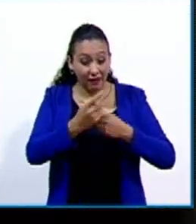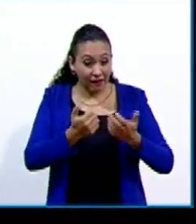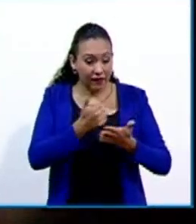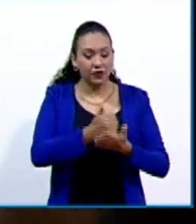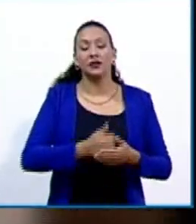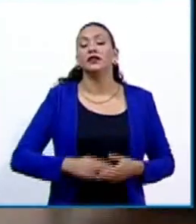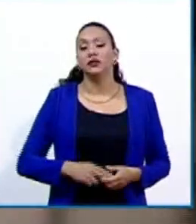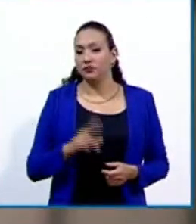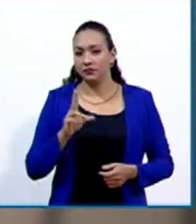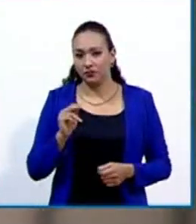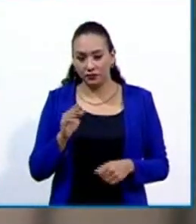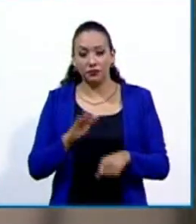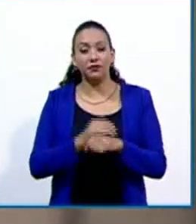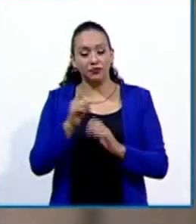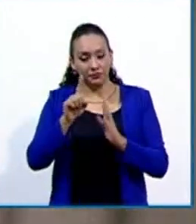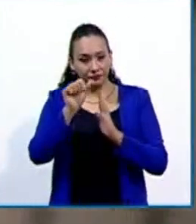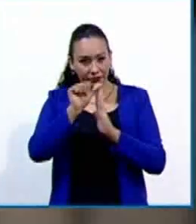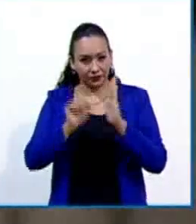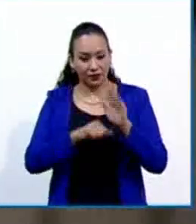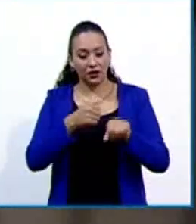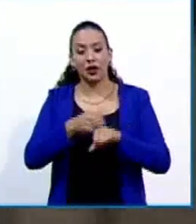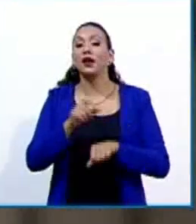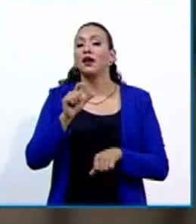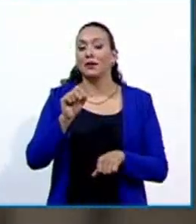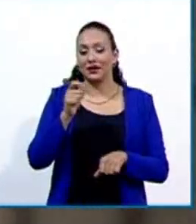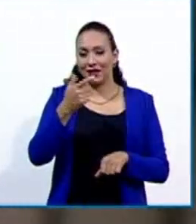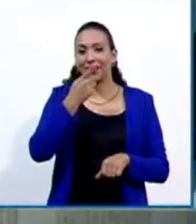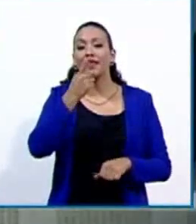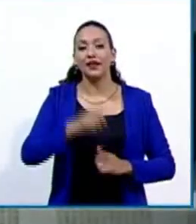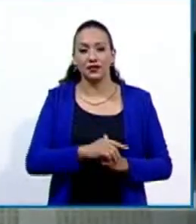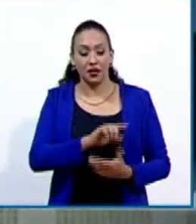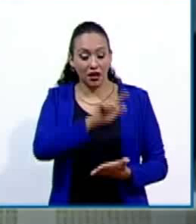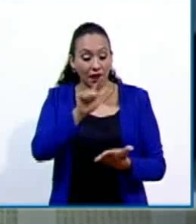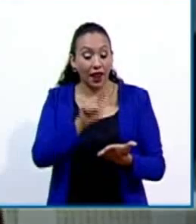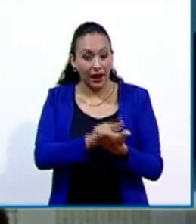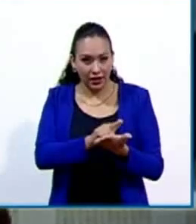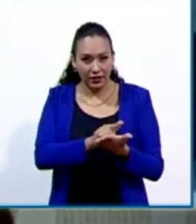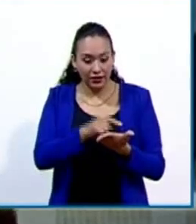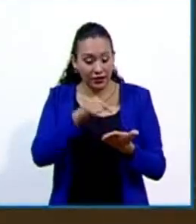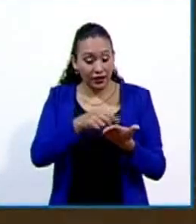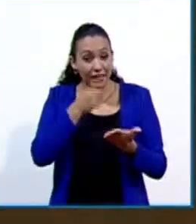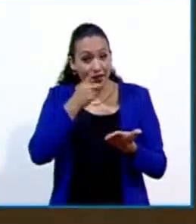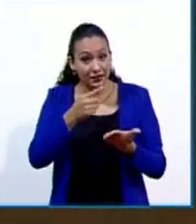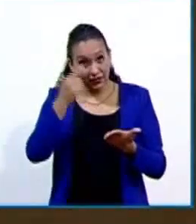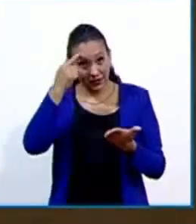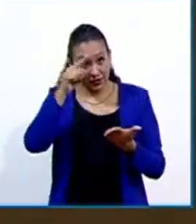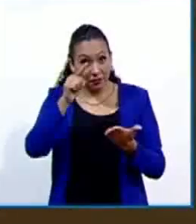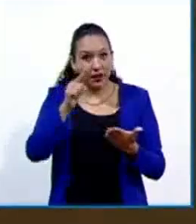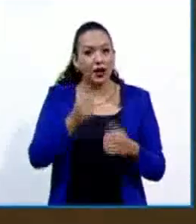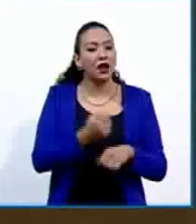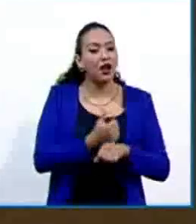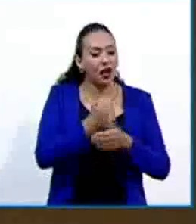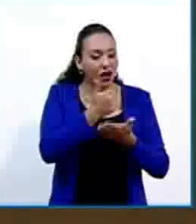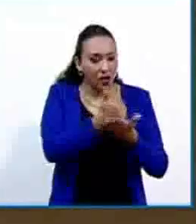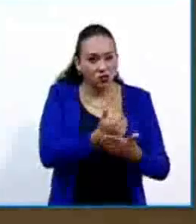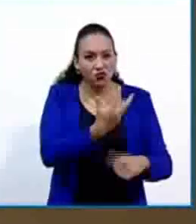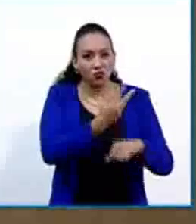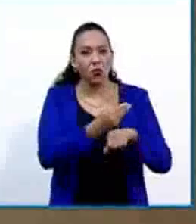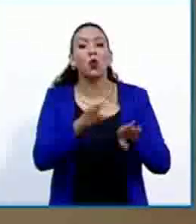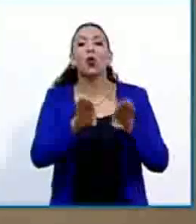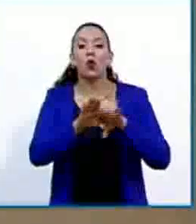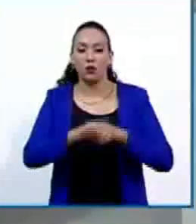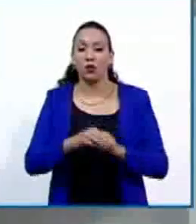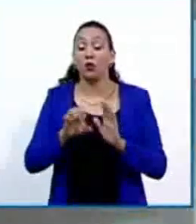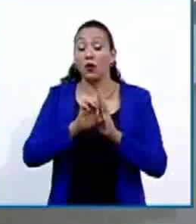pues el artículo 27 de dicha ley establece que la reparación integral comprende, entre otros elementos, reparar el